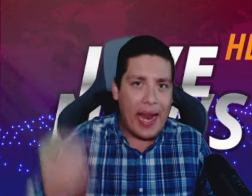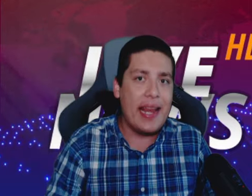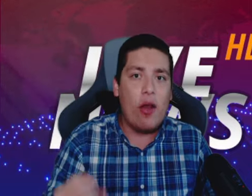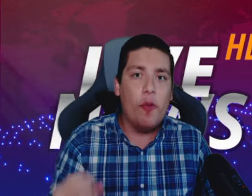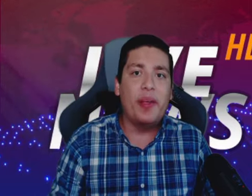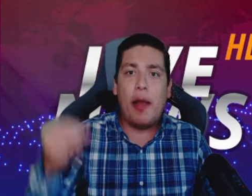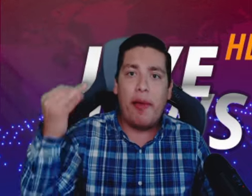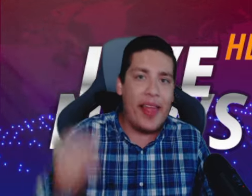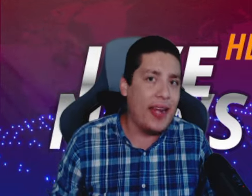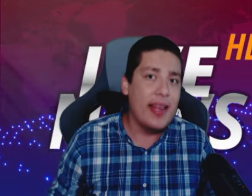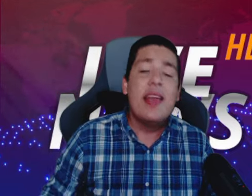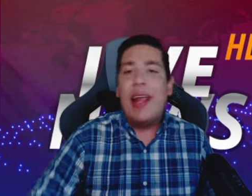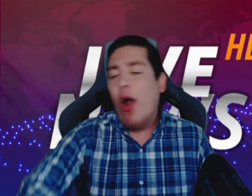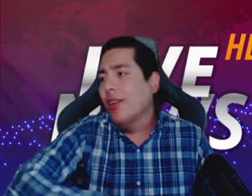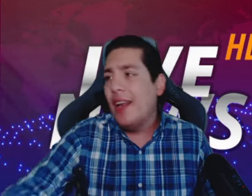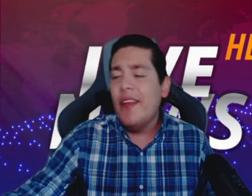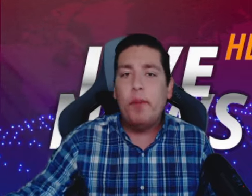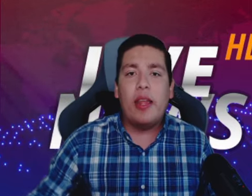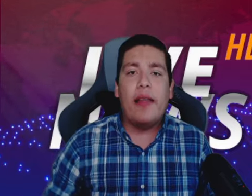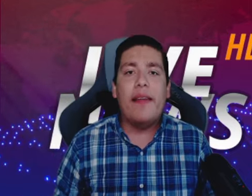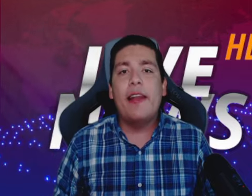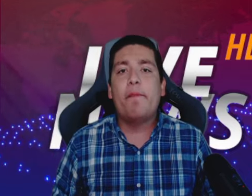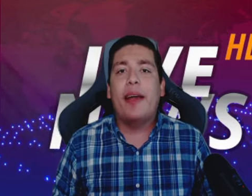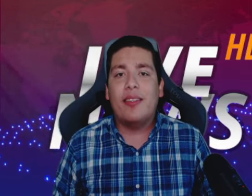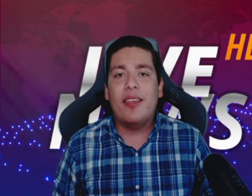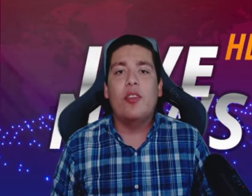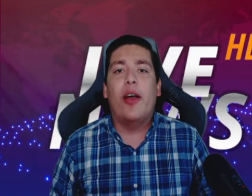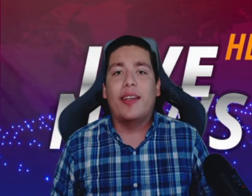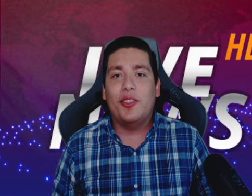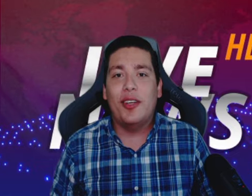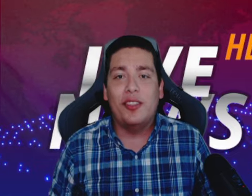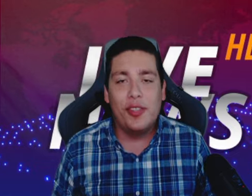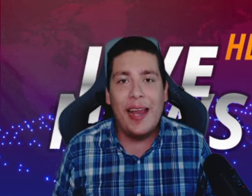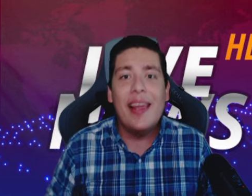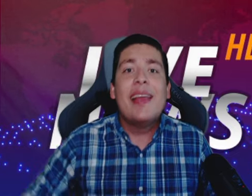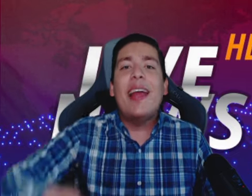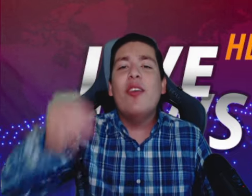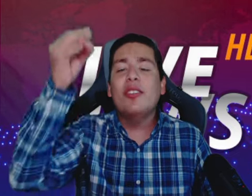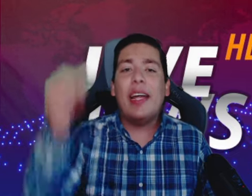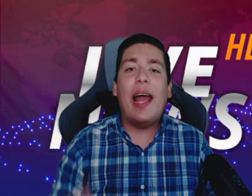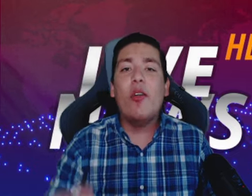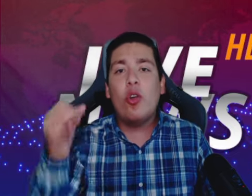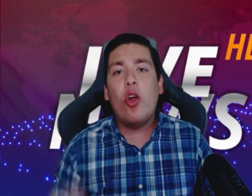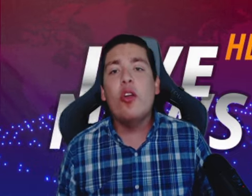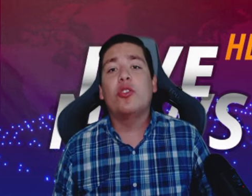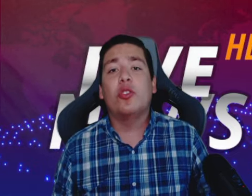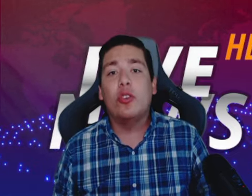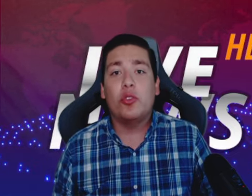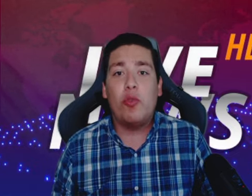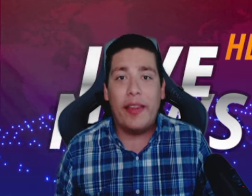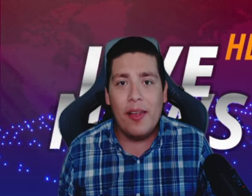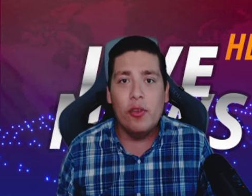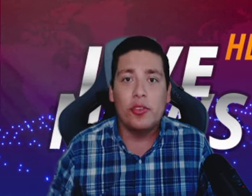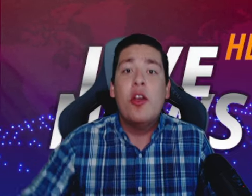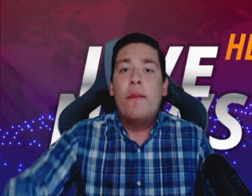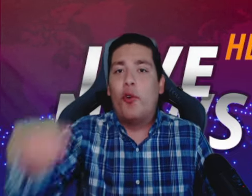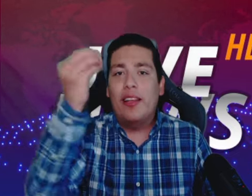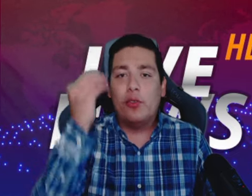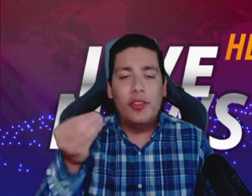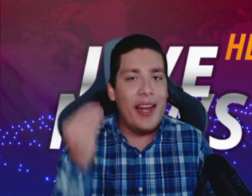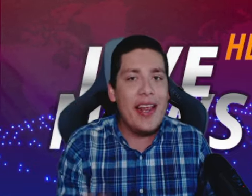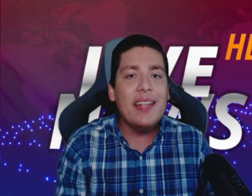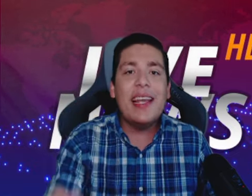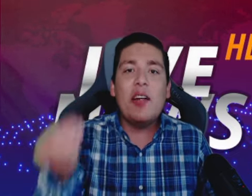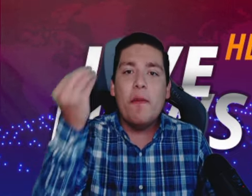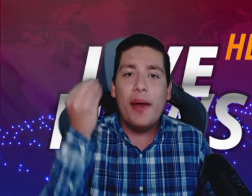senadora Kenia López Rabadán y a otra diputada del Partido Acción Nacional, que nos dejaron con los ojos cuadrados por